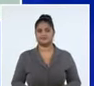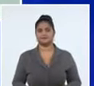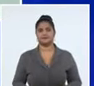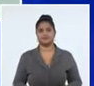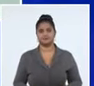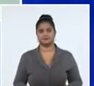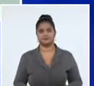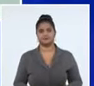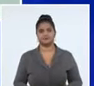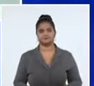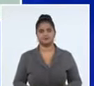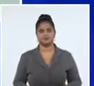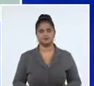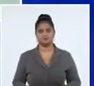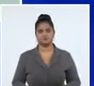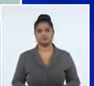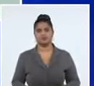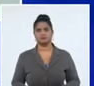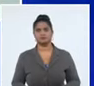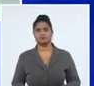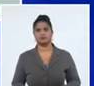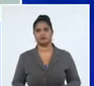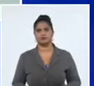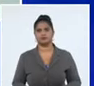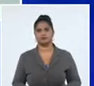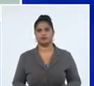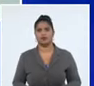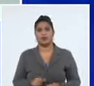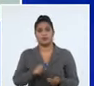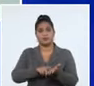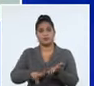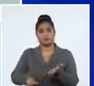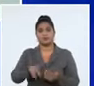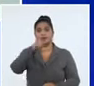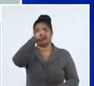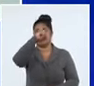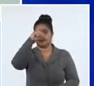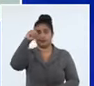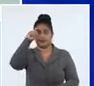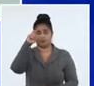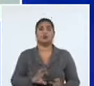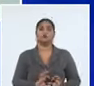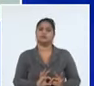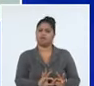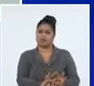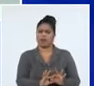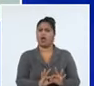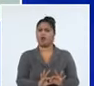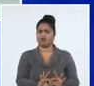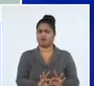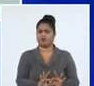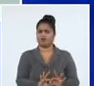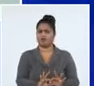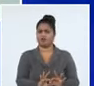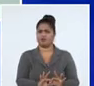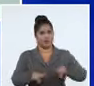analizamos. Le sigue la provincia de Santi Espíritu que también su curva va